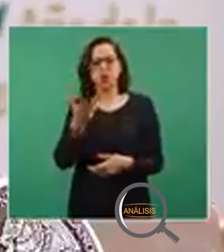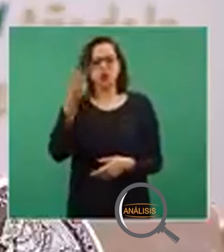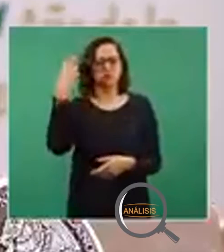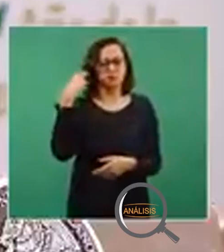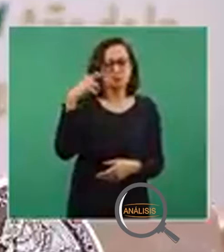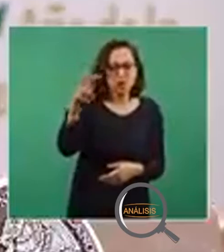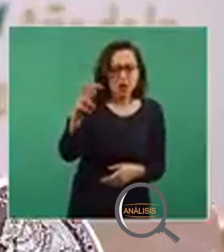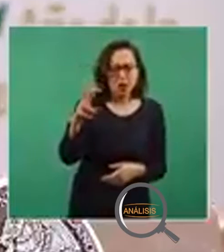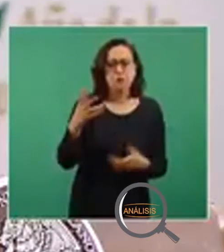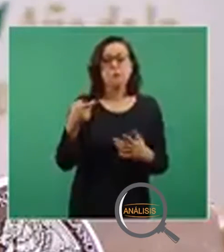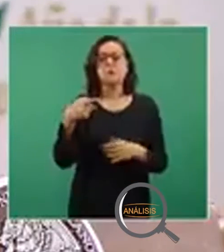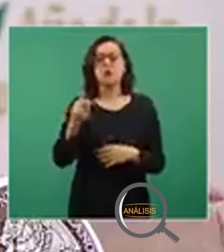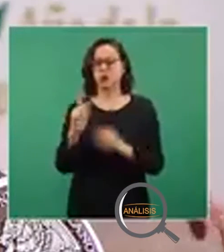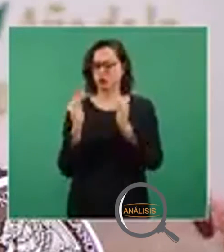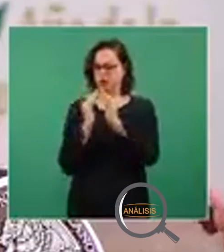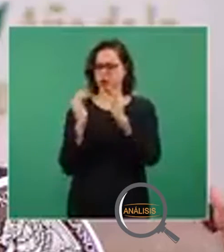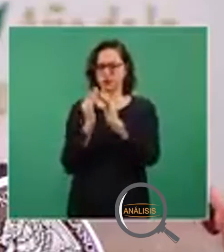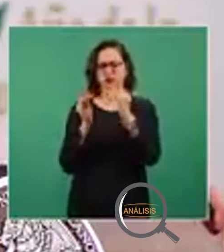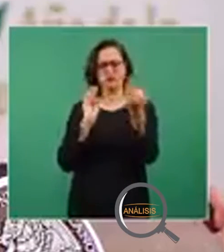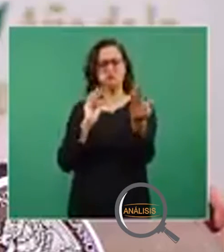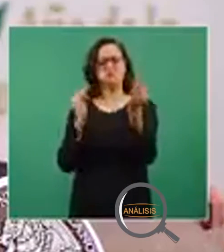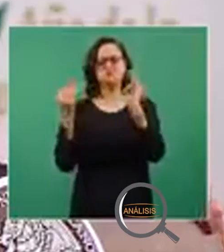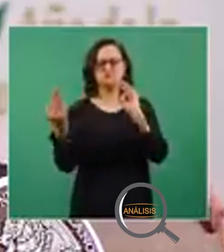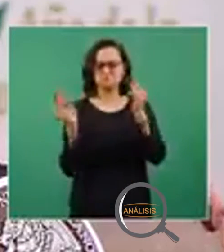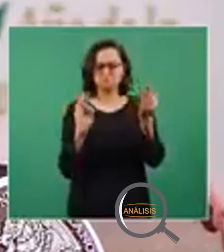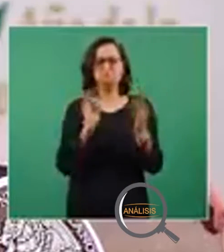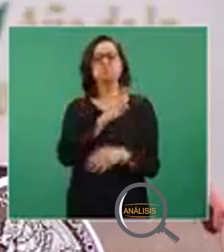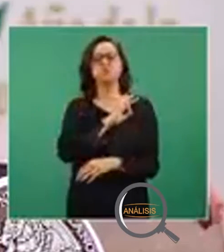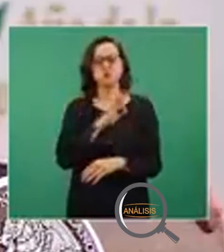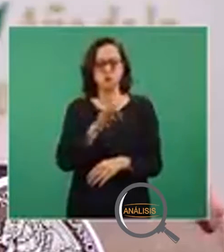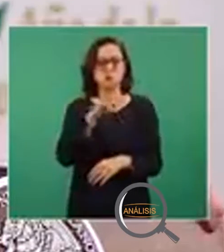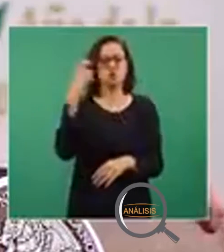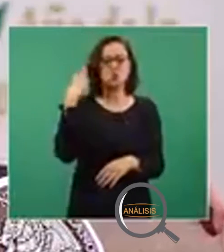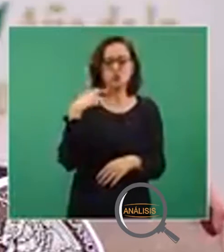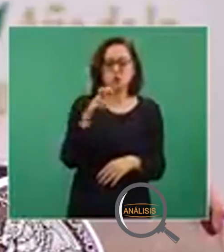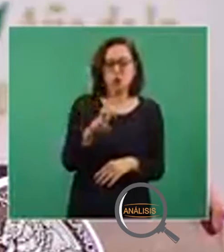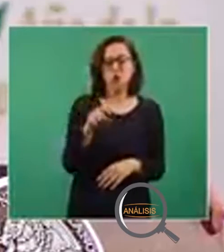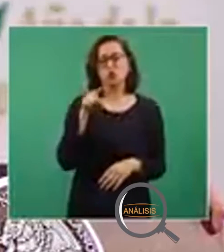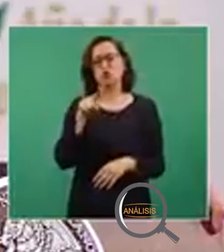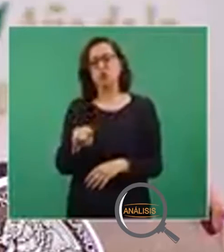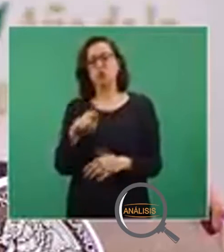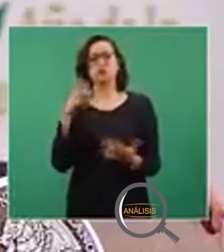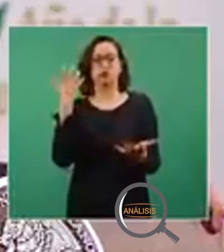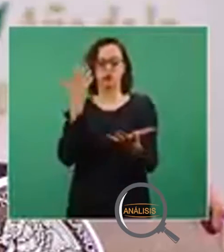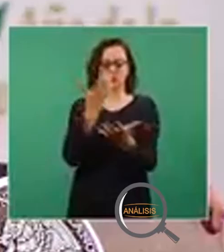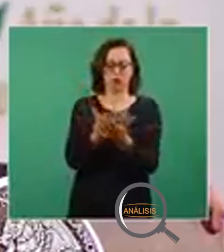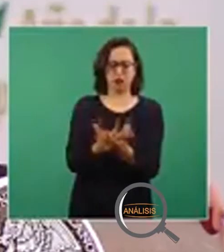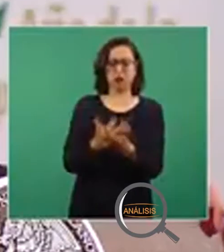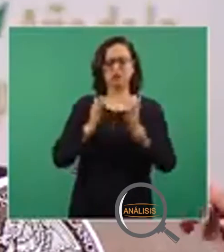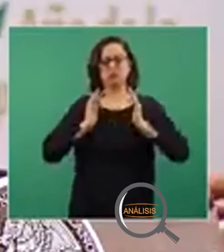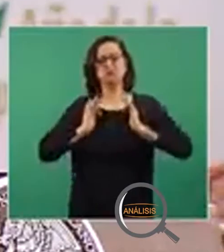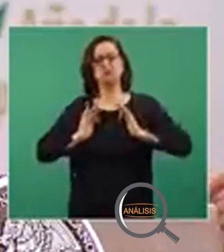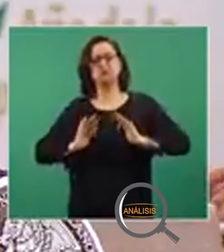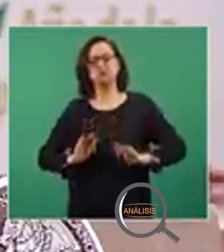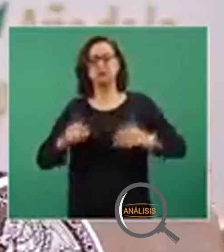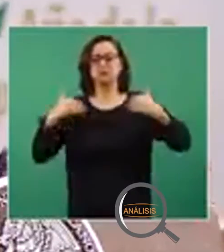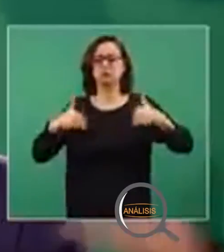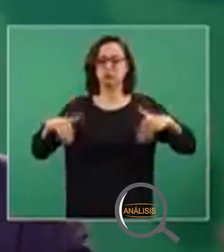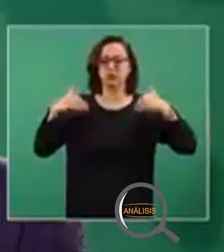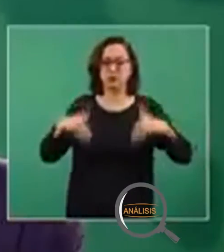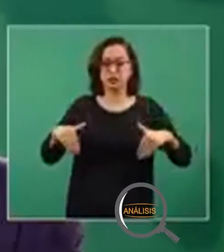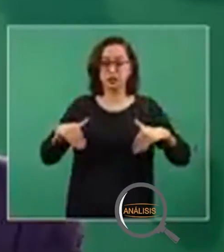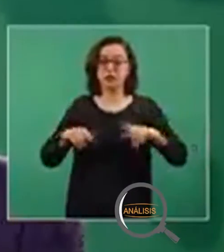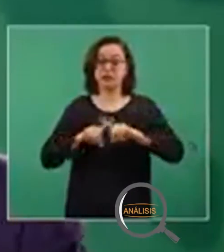tu domicilio. Sí, se trata de tener relajamiento, esparcimiento, que esto no signifique relajo, que